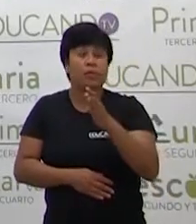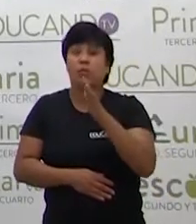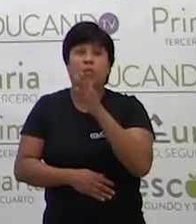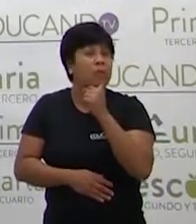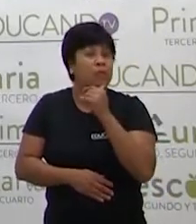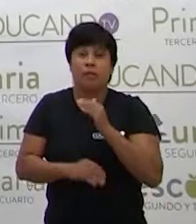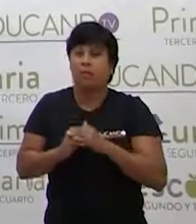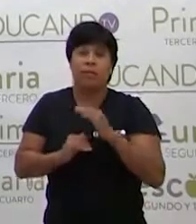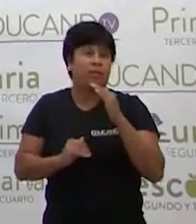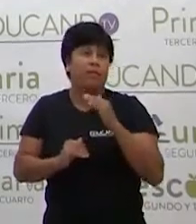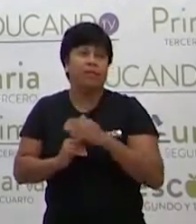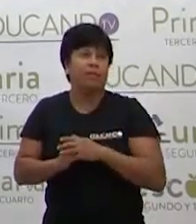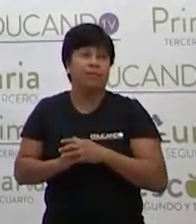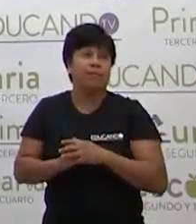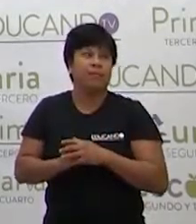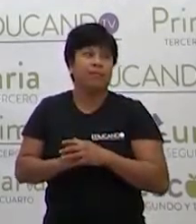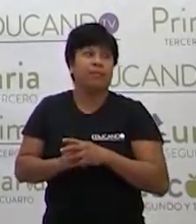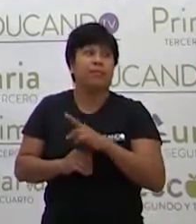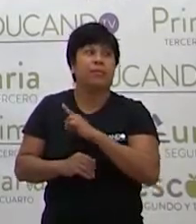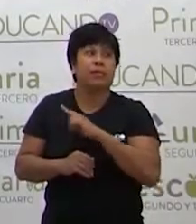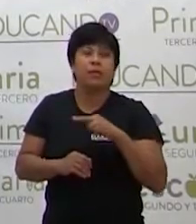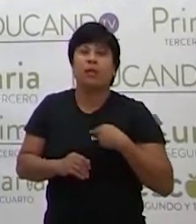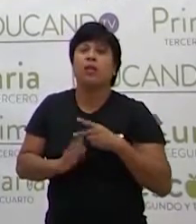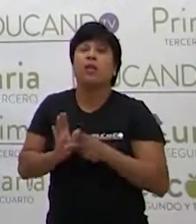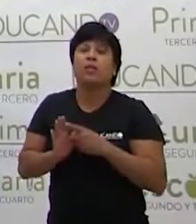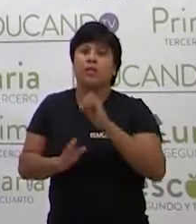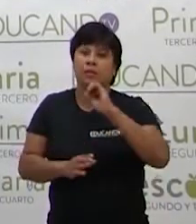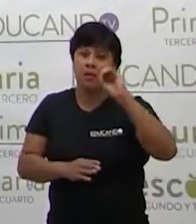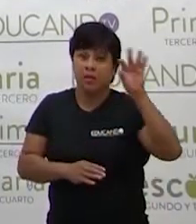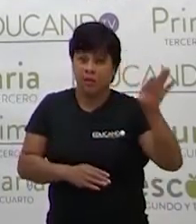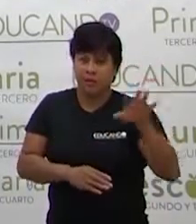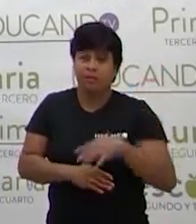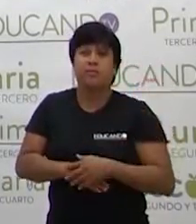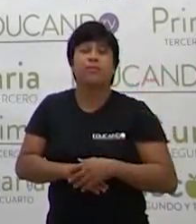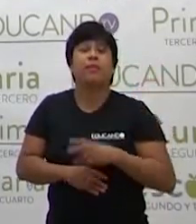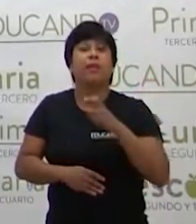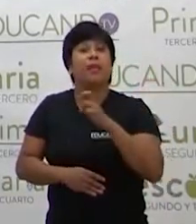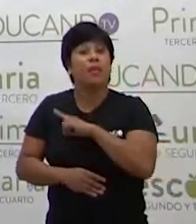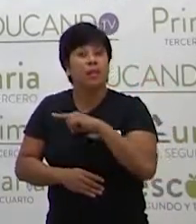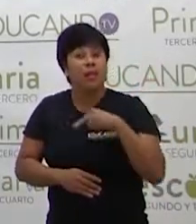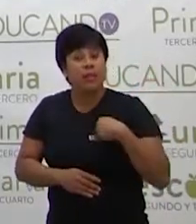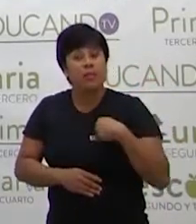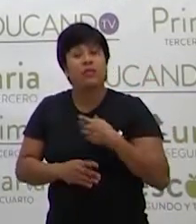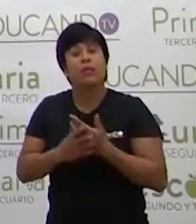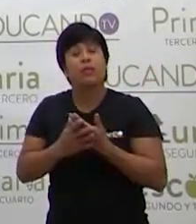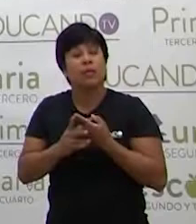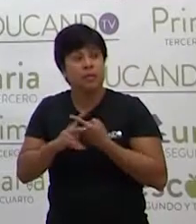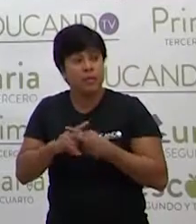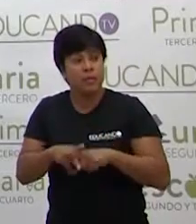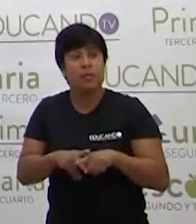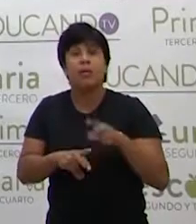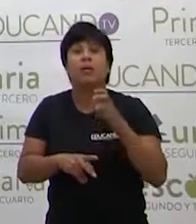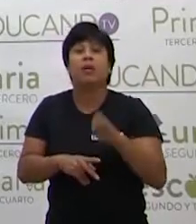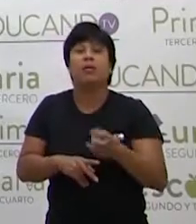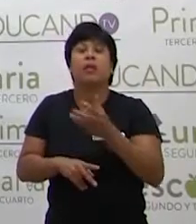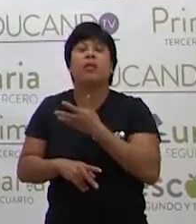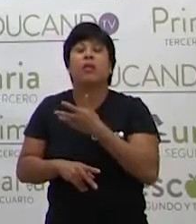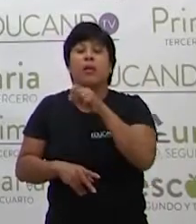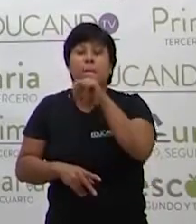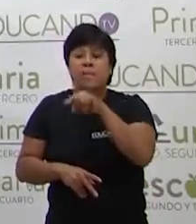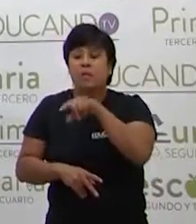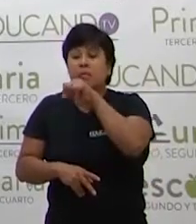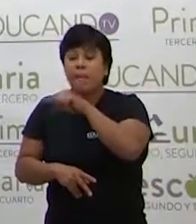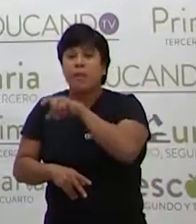podría ser este. Lo volvemos a dejar para acá. Tenemos que empezar por los que tengan el